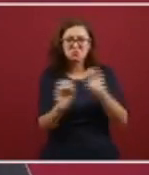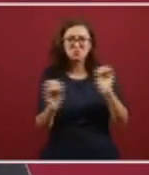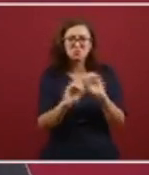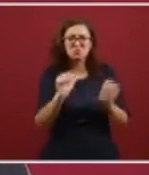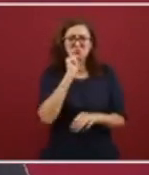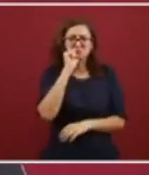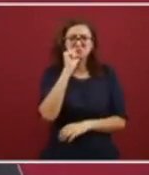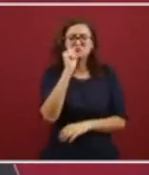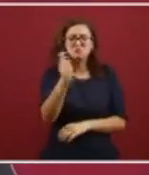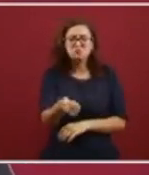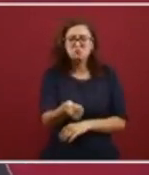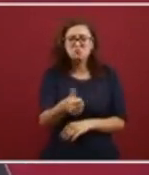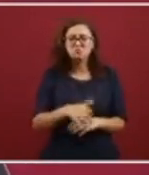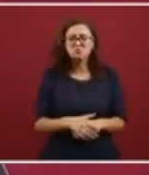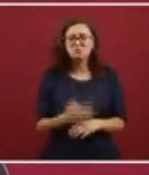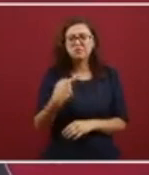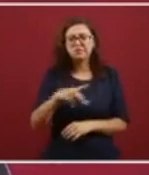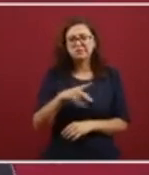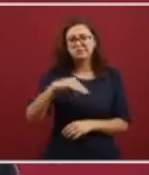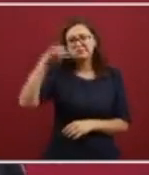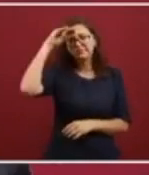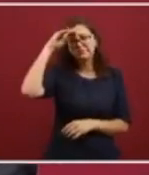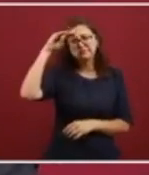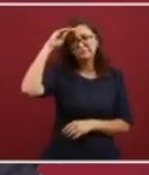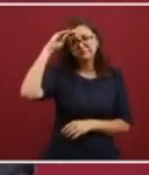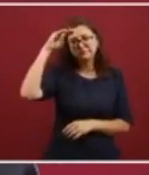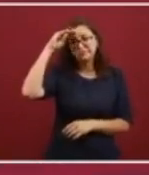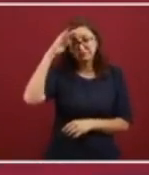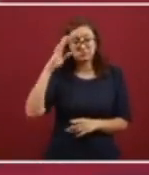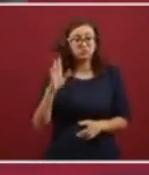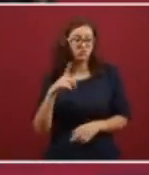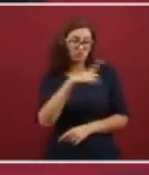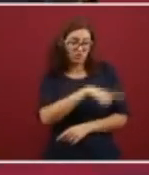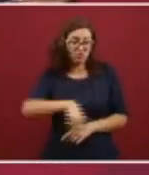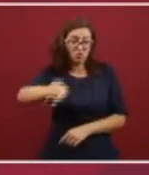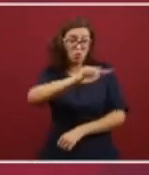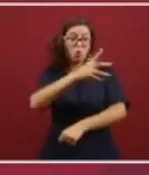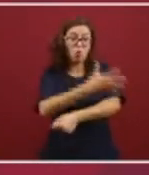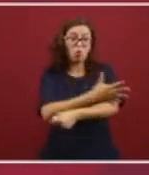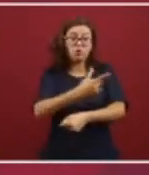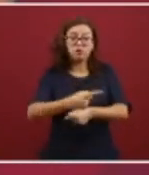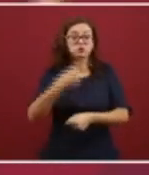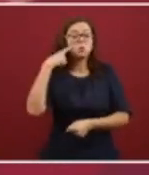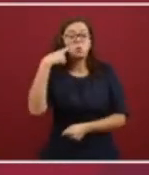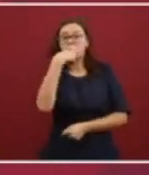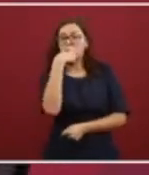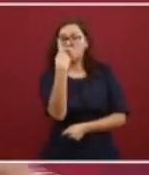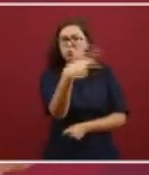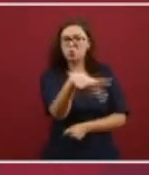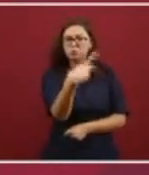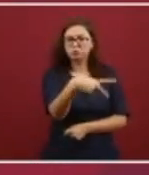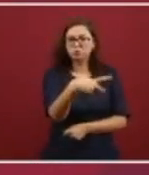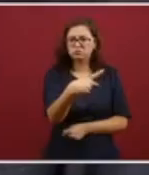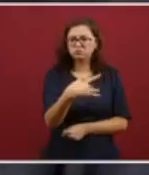que de manera voluntaria pues deberían decir, pues yo